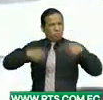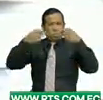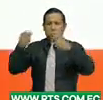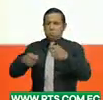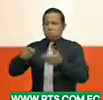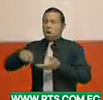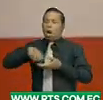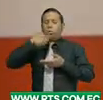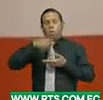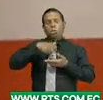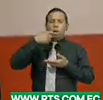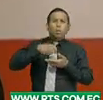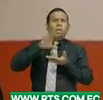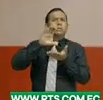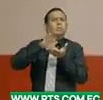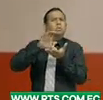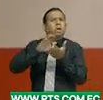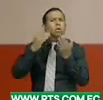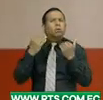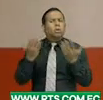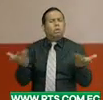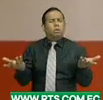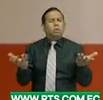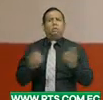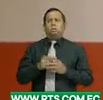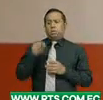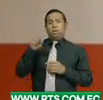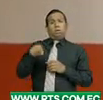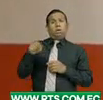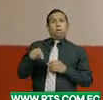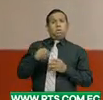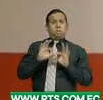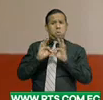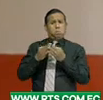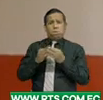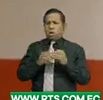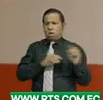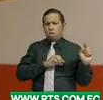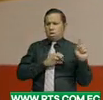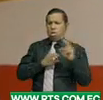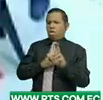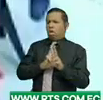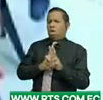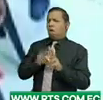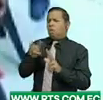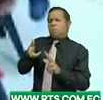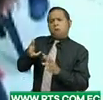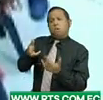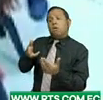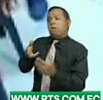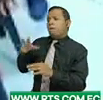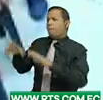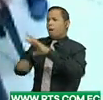urbe. Entonces entran y la encadenan a la familia que estaba comiendo aquí, le retiran la pistola a la señora y le comienzan a robar todo.